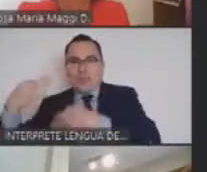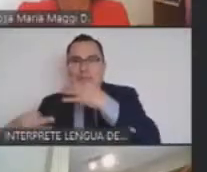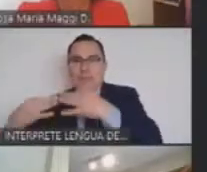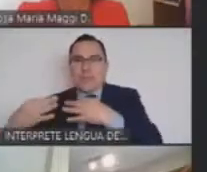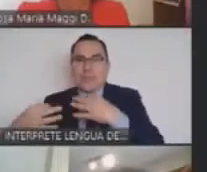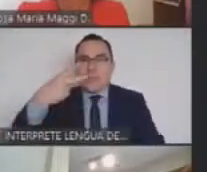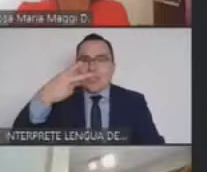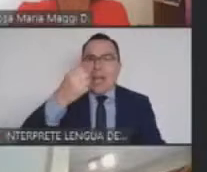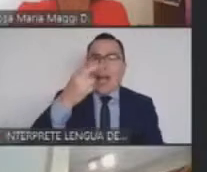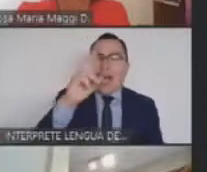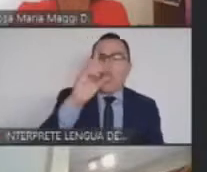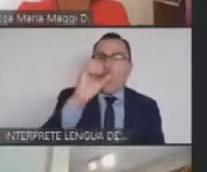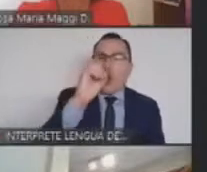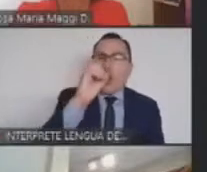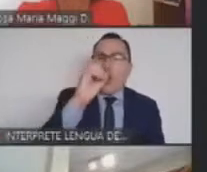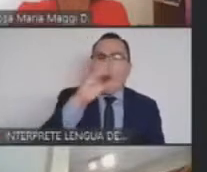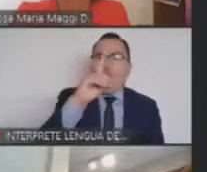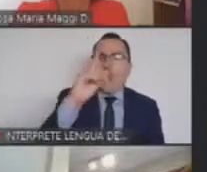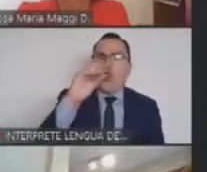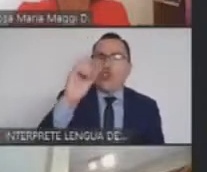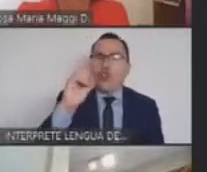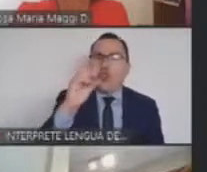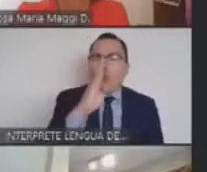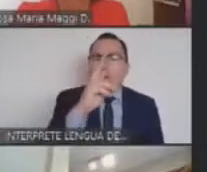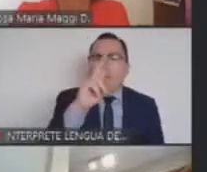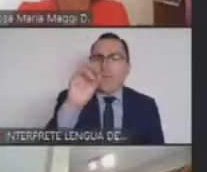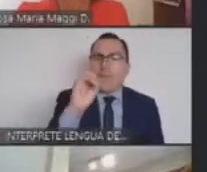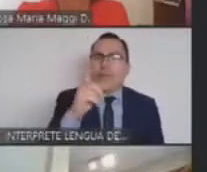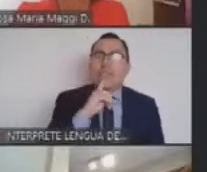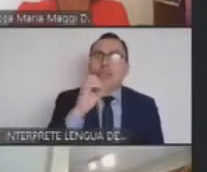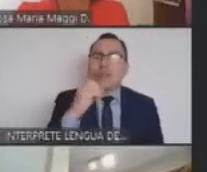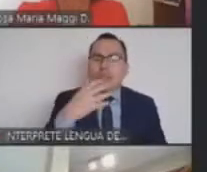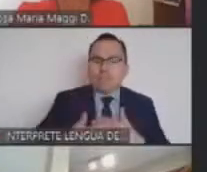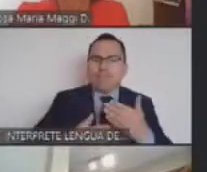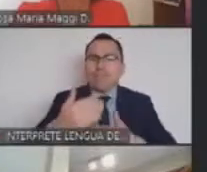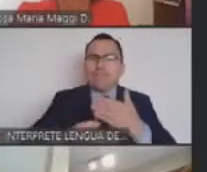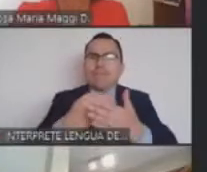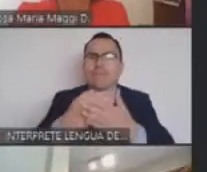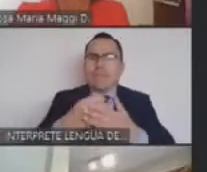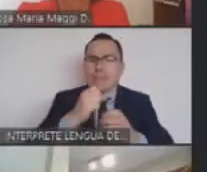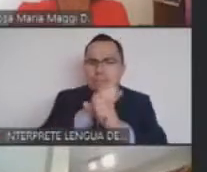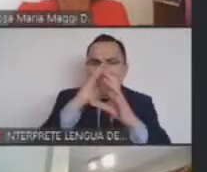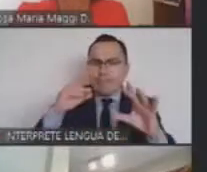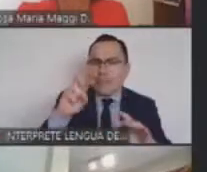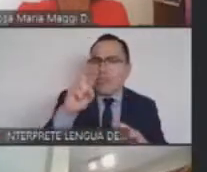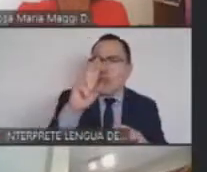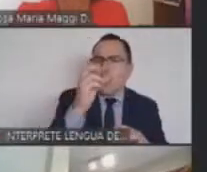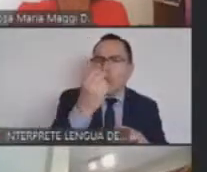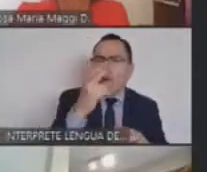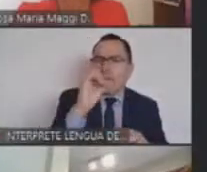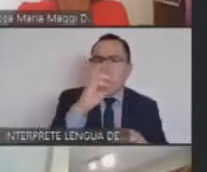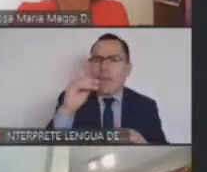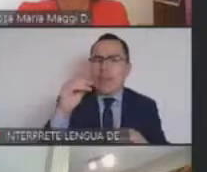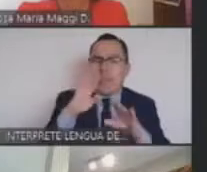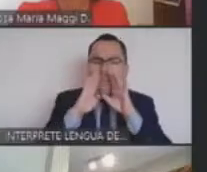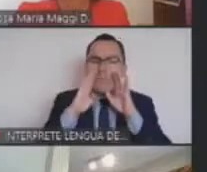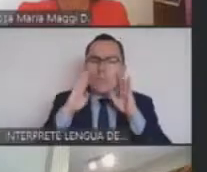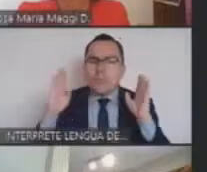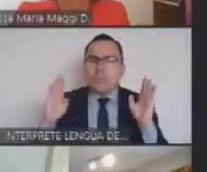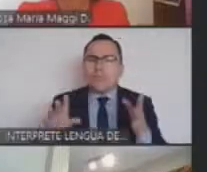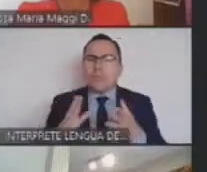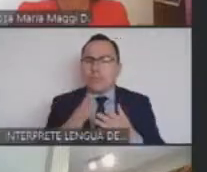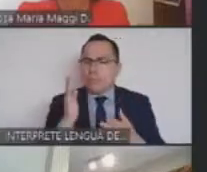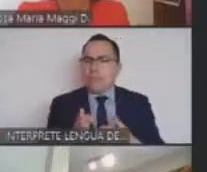va a exponer sobre el tema avances y desafíos en materia de probidad y transparencia en el Poder Judicial. Don Haroldo